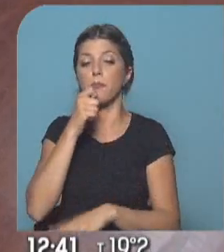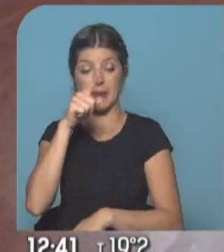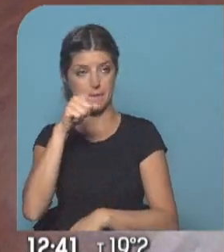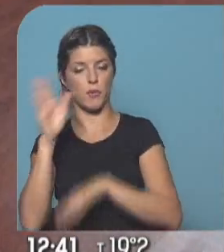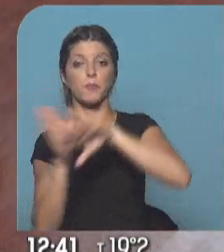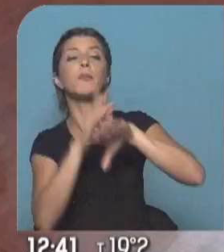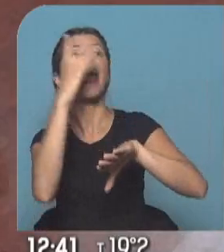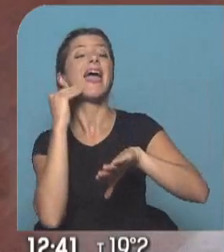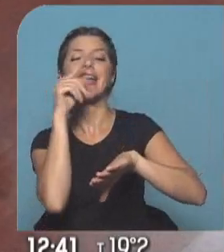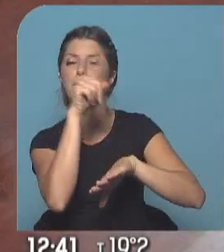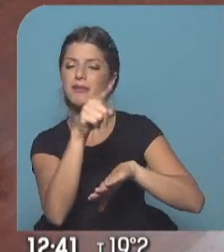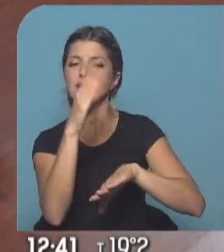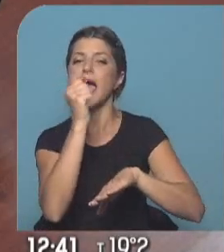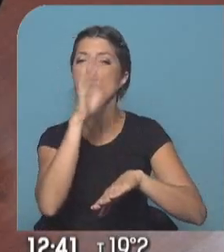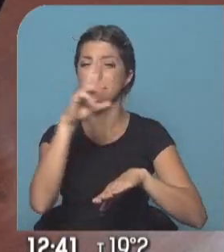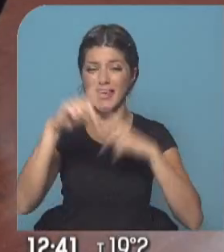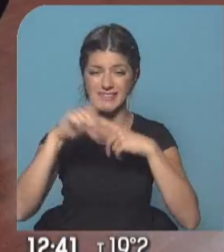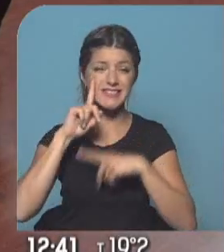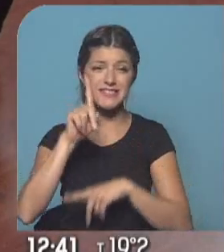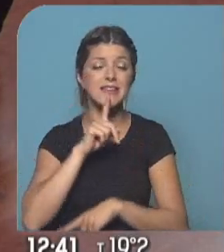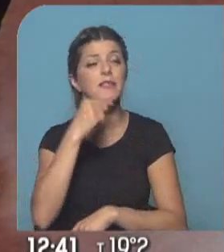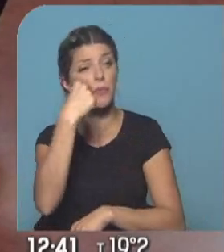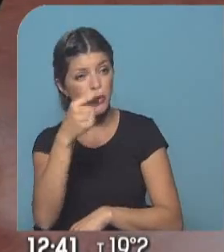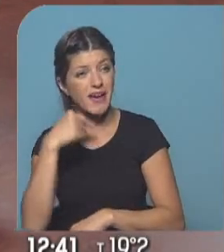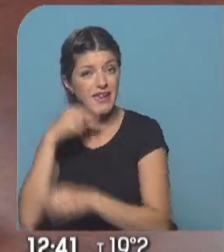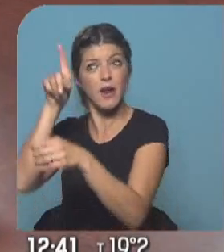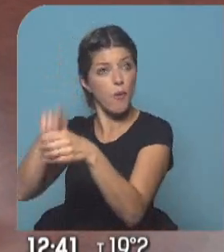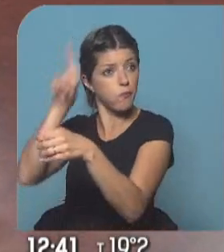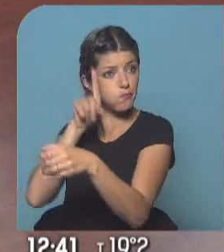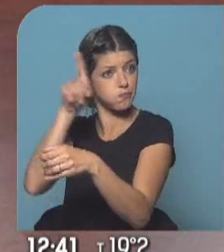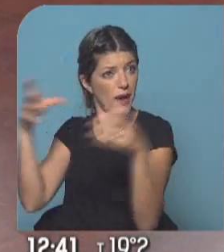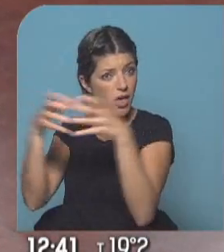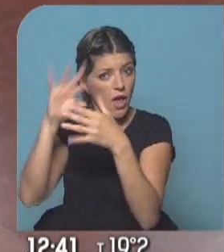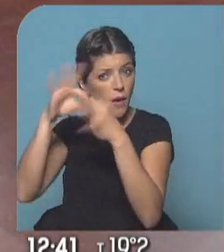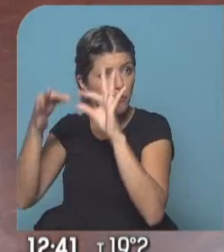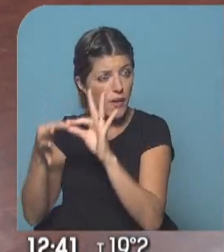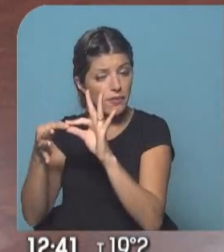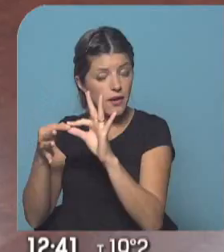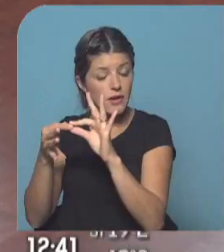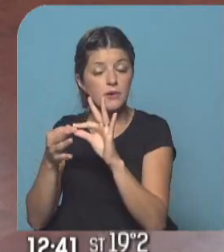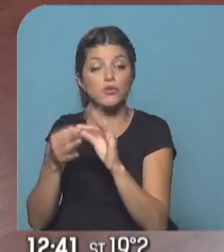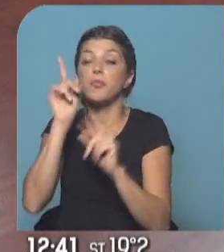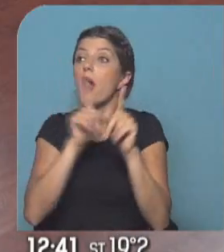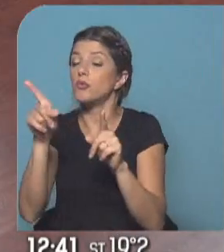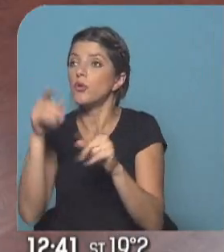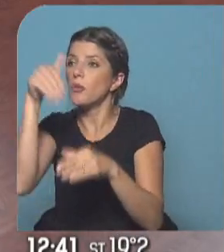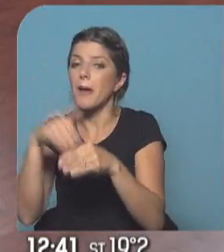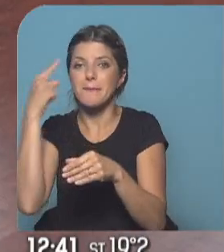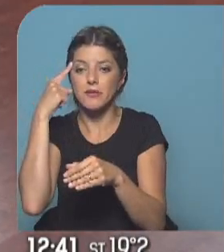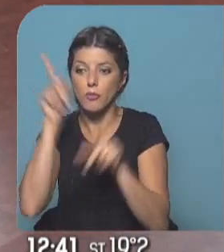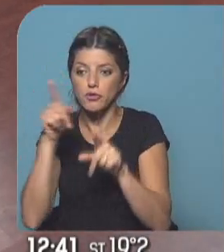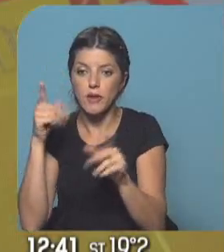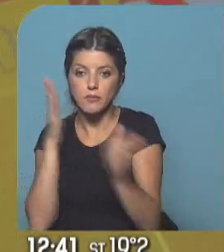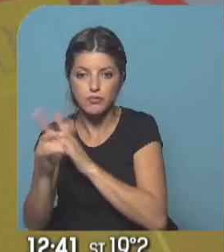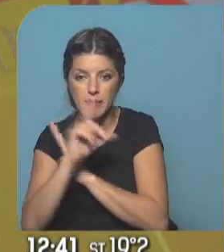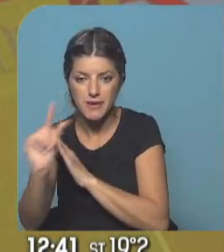preguntaba a la gente si quería o no salir de Europa, y por ahí la sociedad británica estaba votando a favor o en contra de los inmigrantes, cuando lo que estaba decidiendo era salir o no